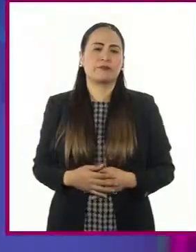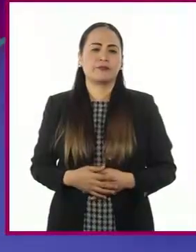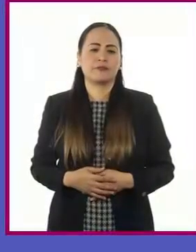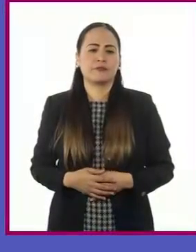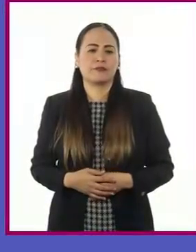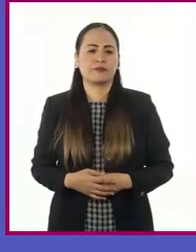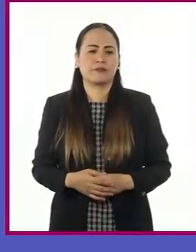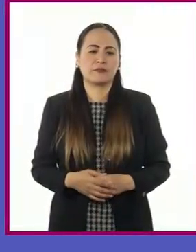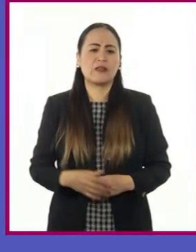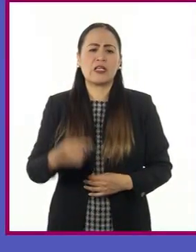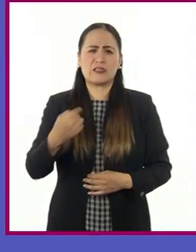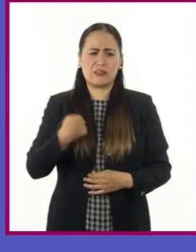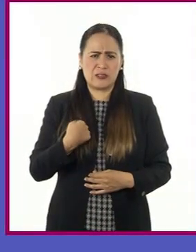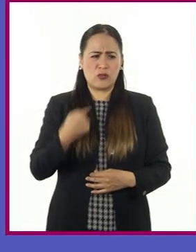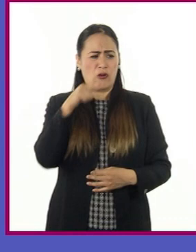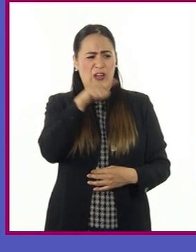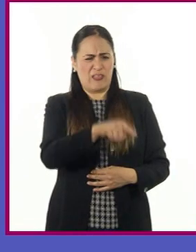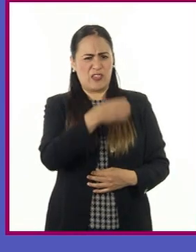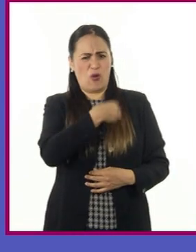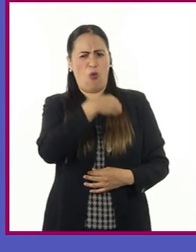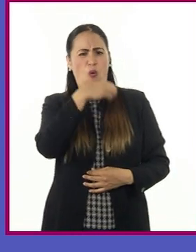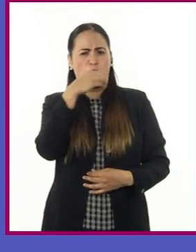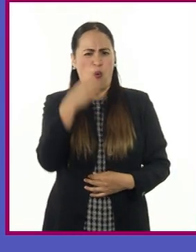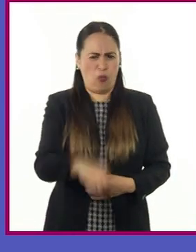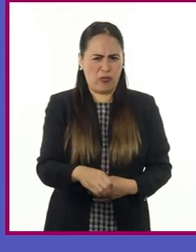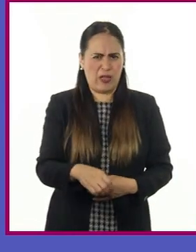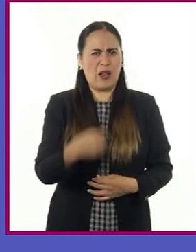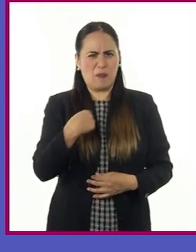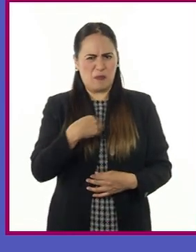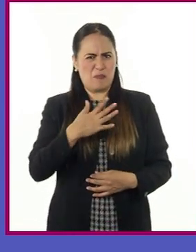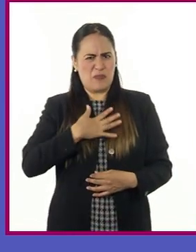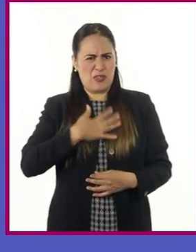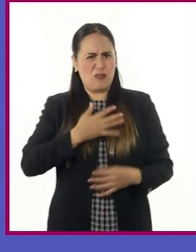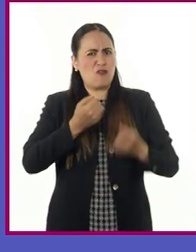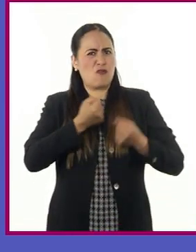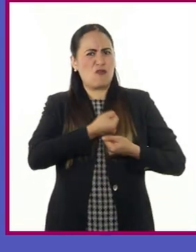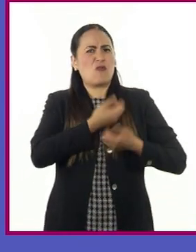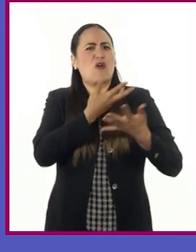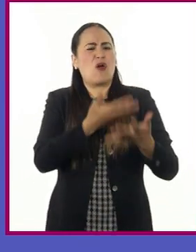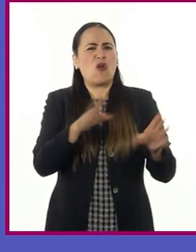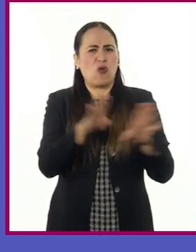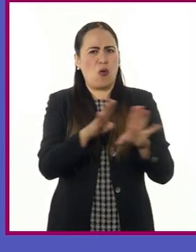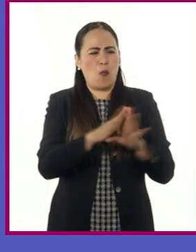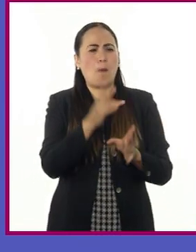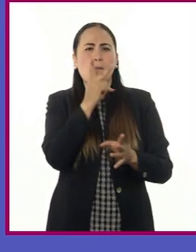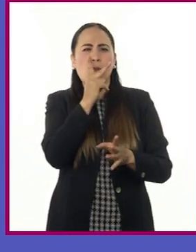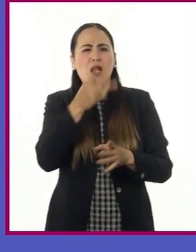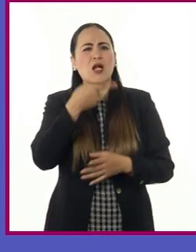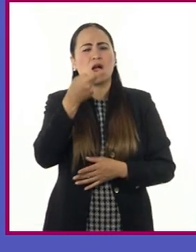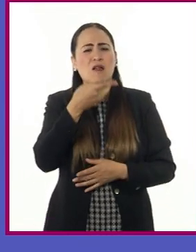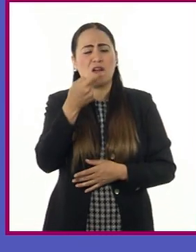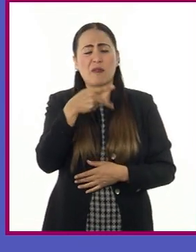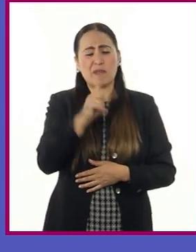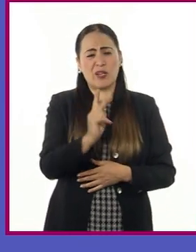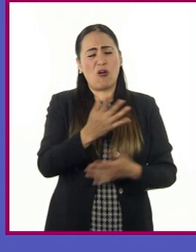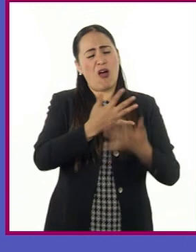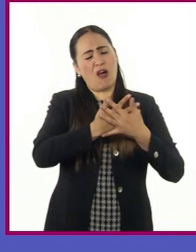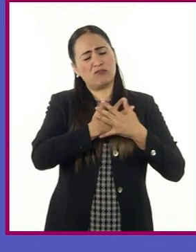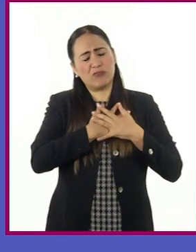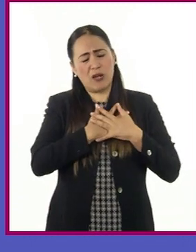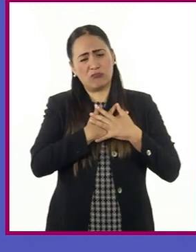Si yo te odiara, mi odio te daría en las palabras, rotundo y seguro. Pero te amo, y mi